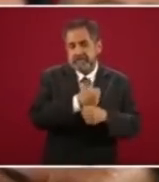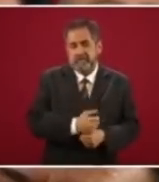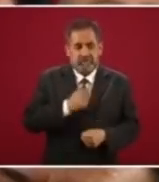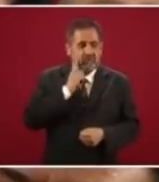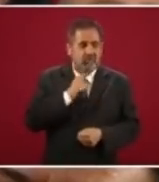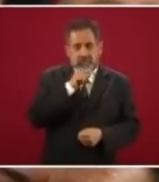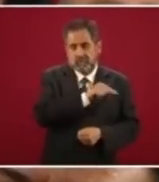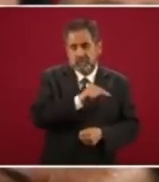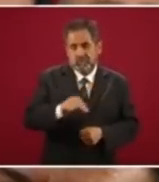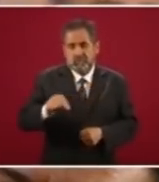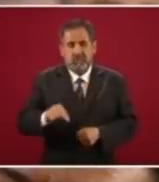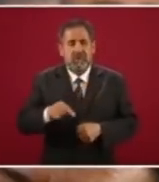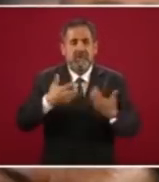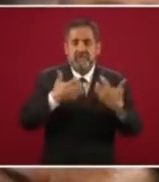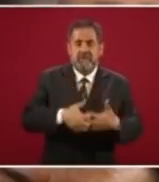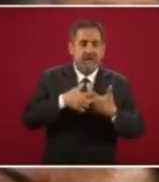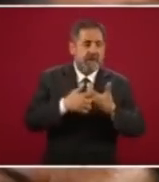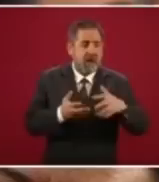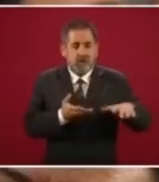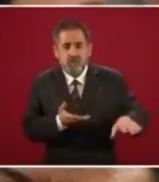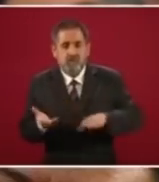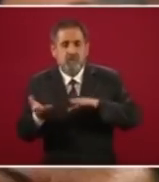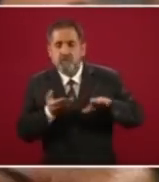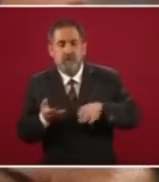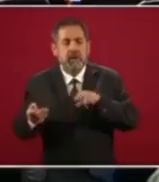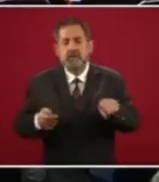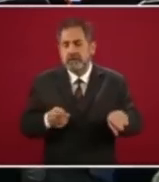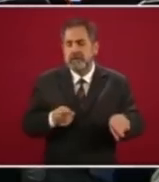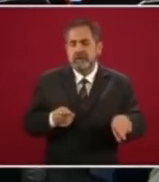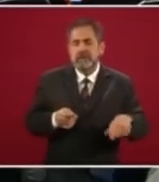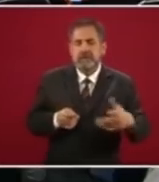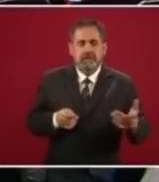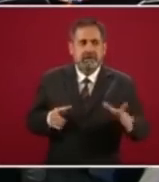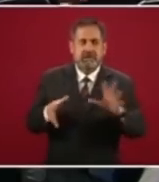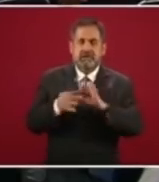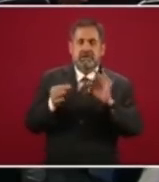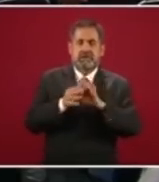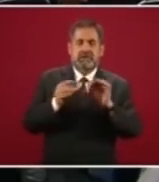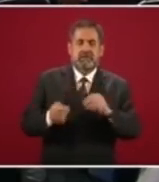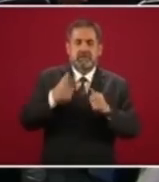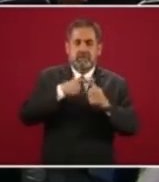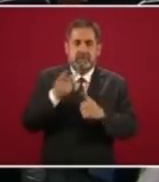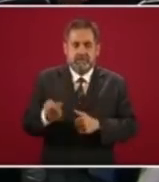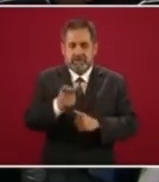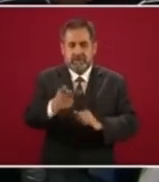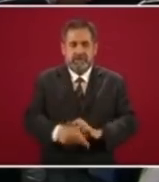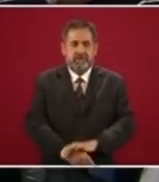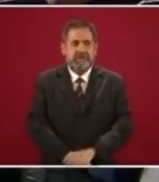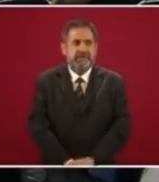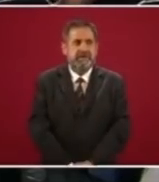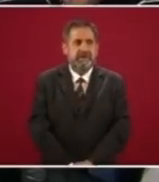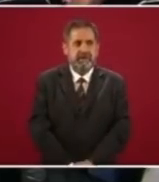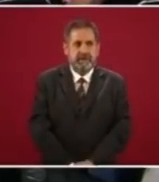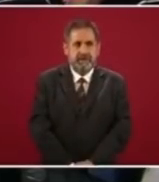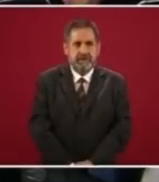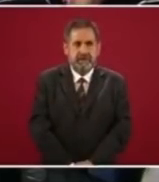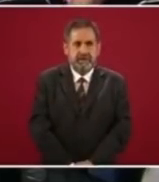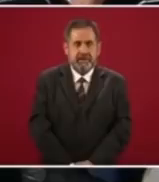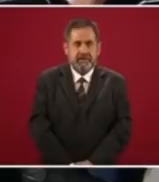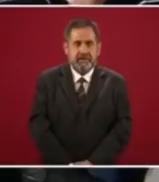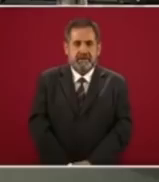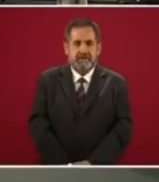mujeres de las maquilas, las trabajadoras de la maquila. Esa sería mi primera pregunta.